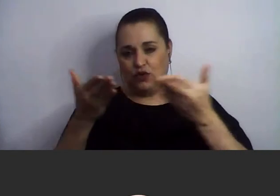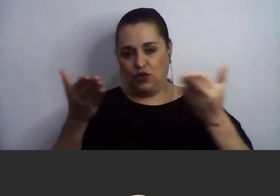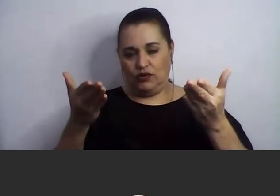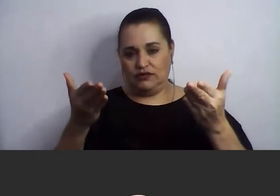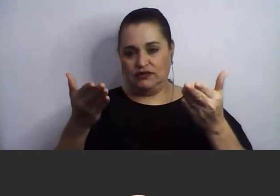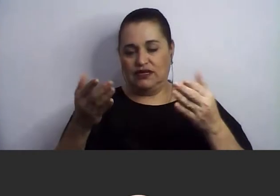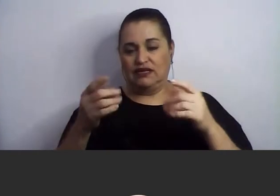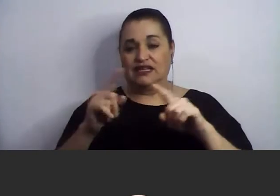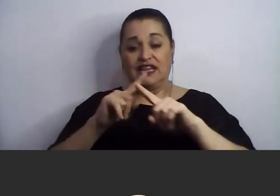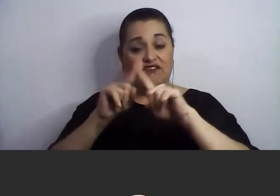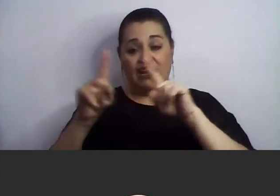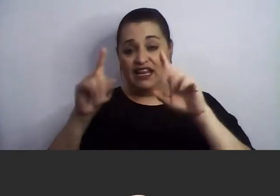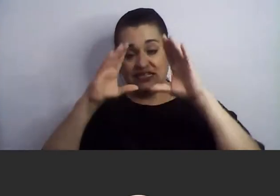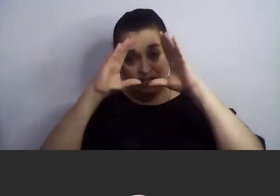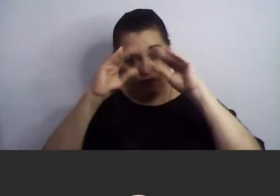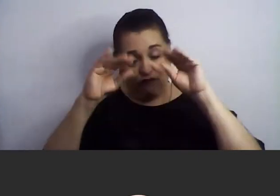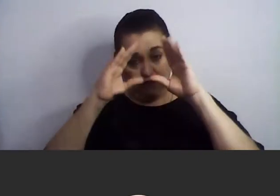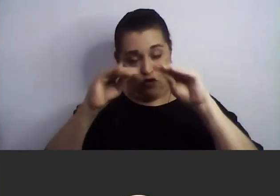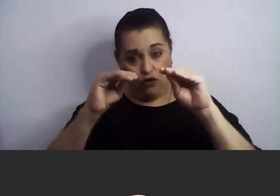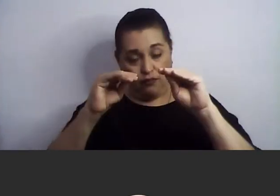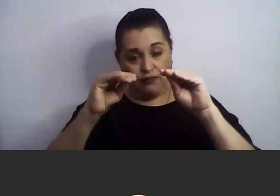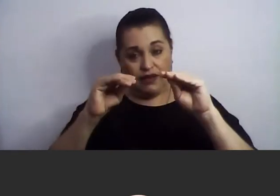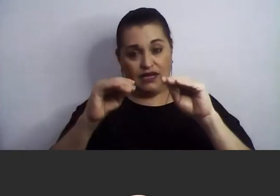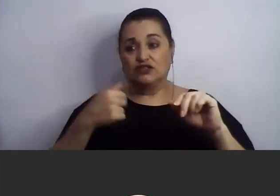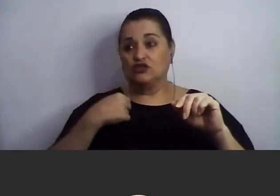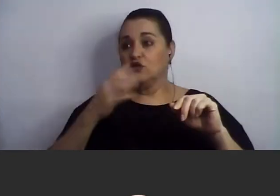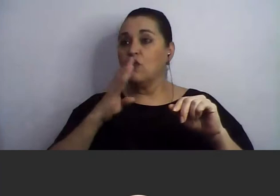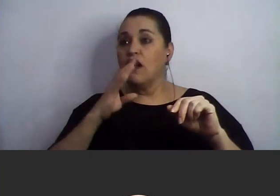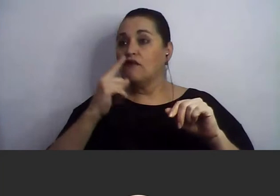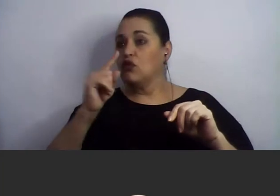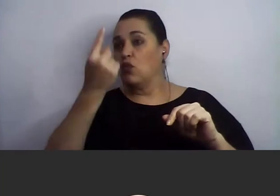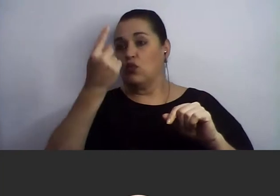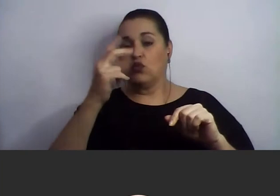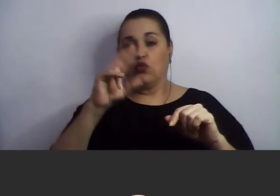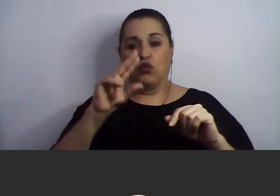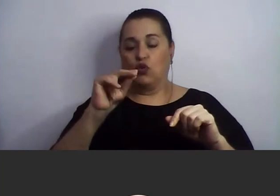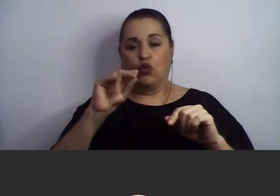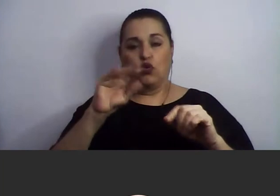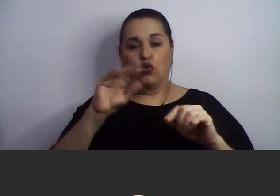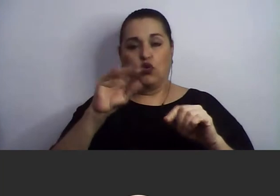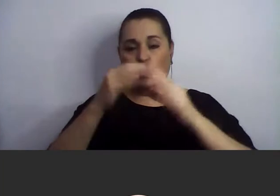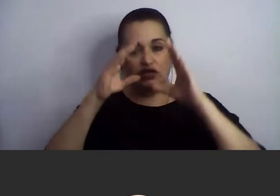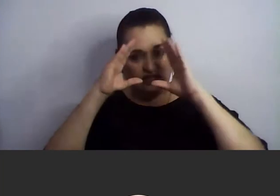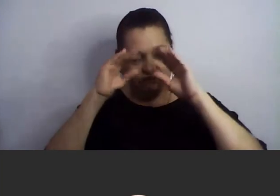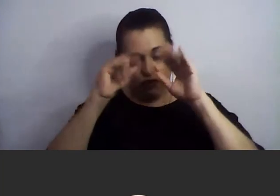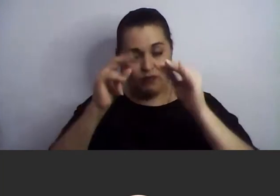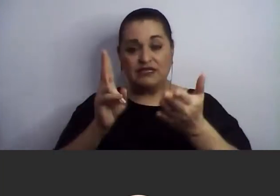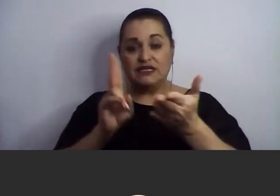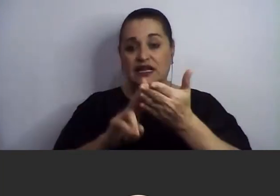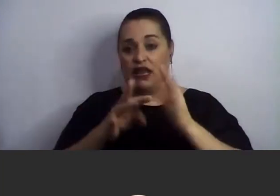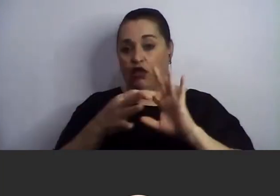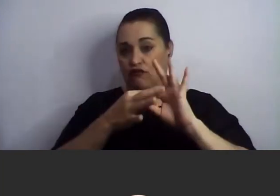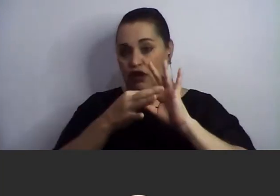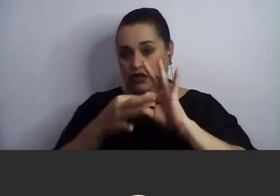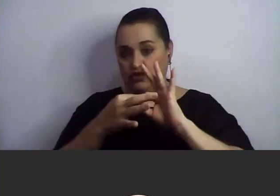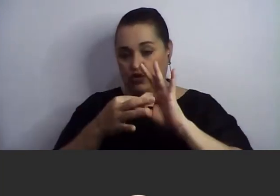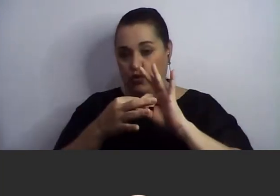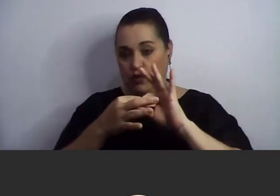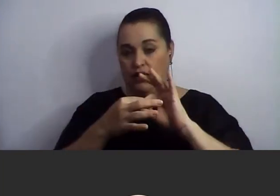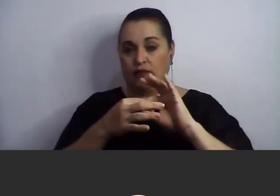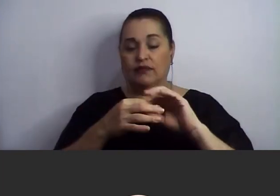diferentes informes porque no me voy a referir solo a un porque todos los informes del tratado tienen relación en el caso